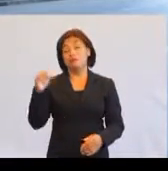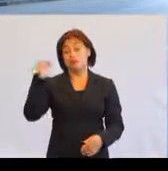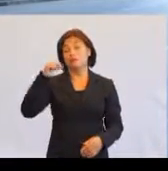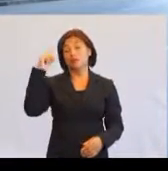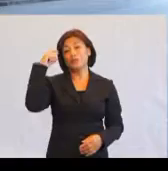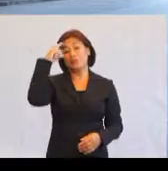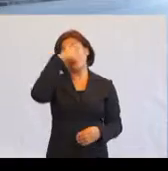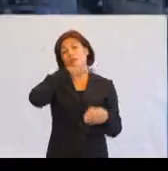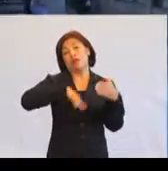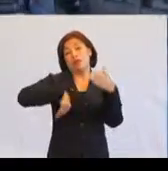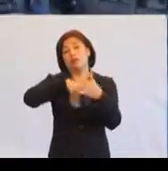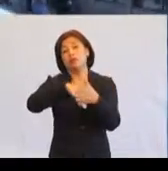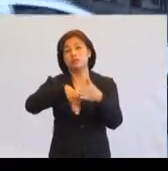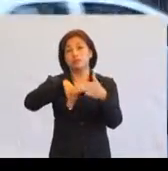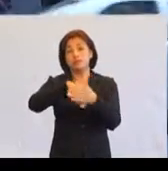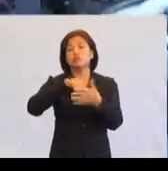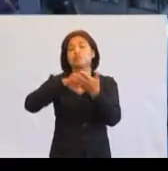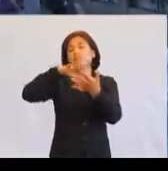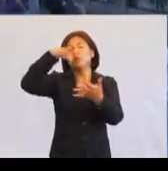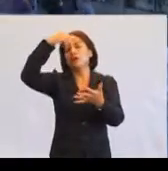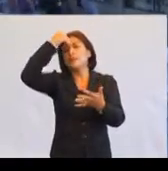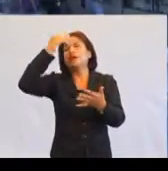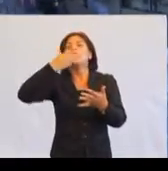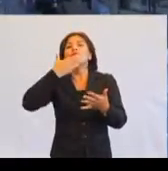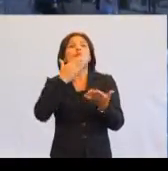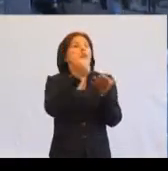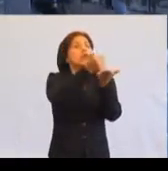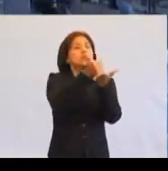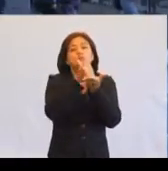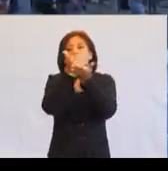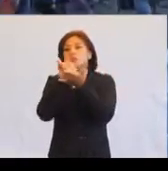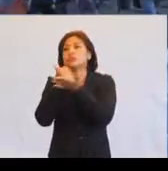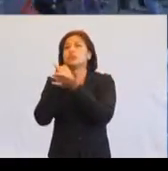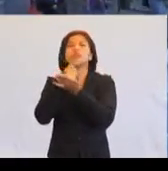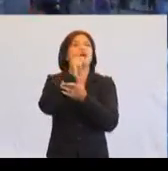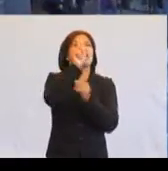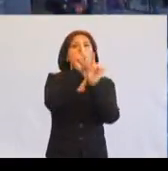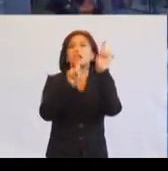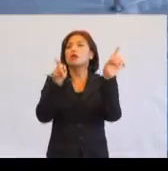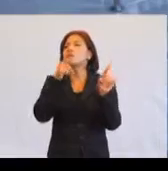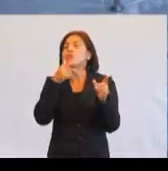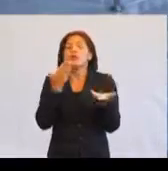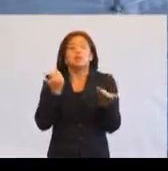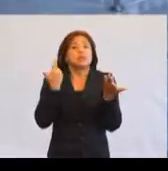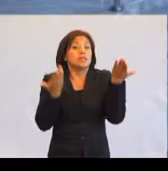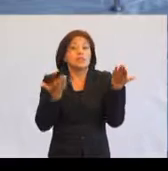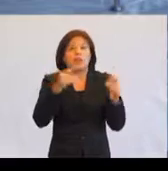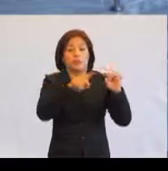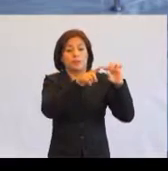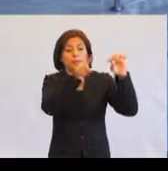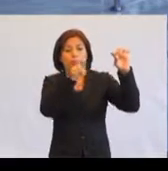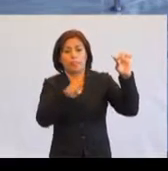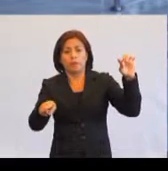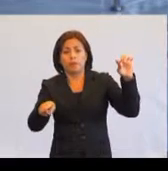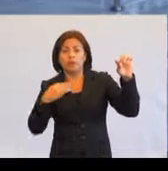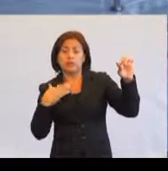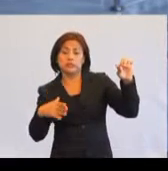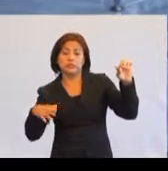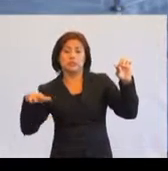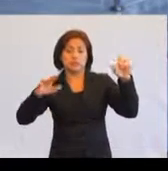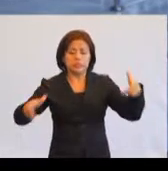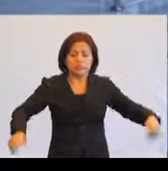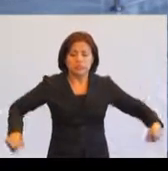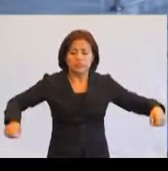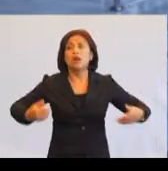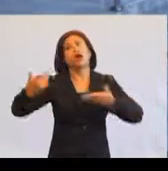Ha habido muchos obstáculos, pero he aprendido a pedir que me ayuden, si de pronto no puedo bajar a una vereda,